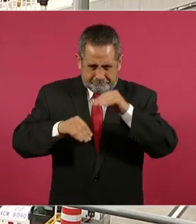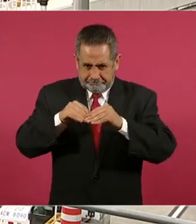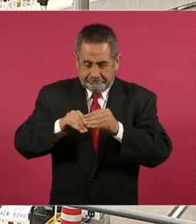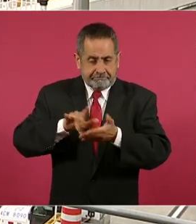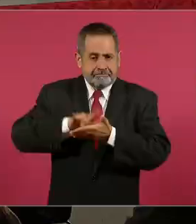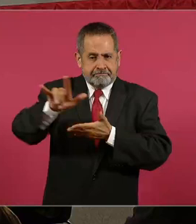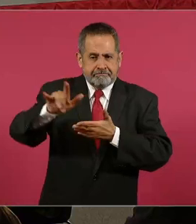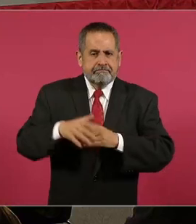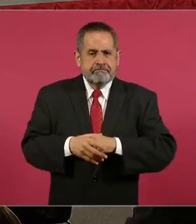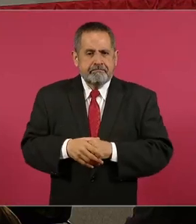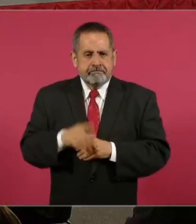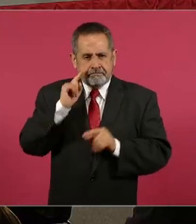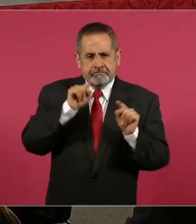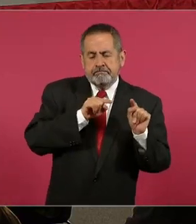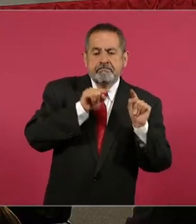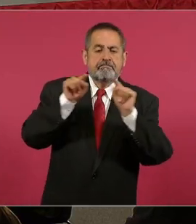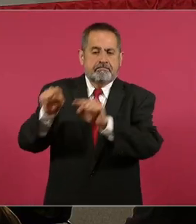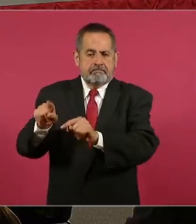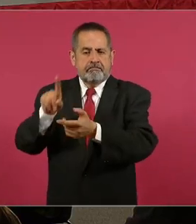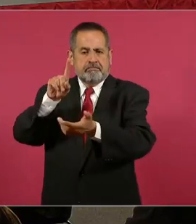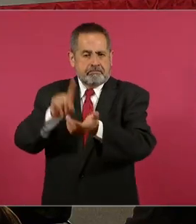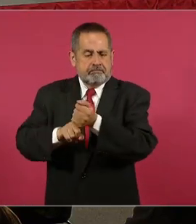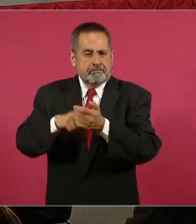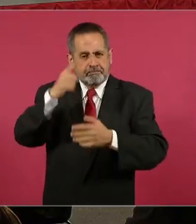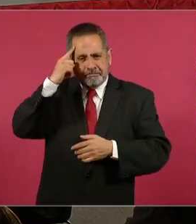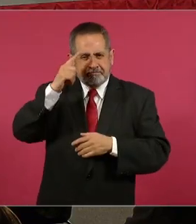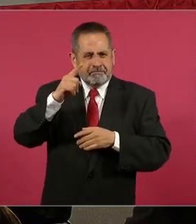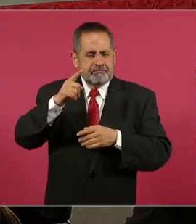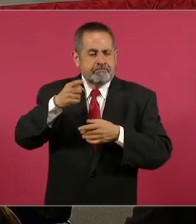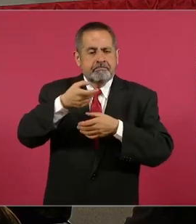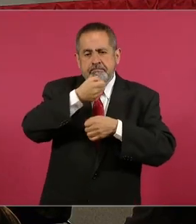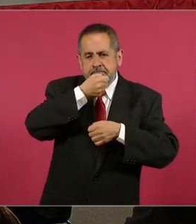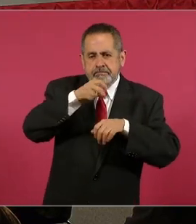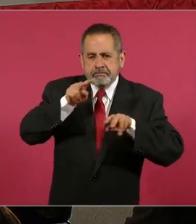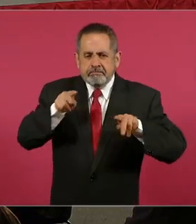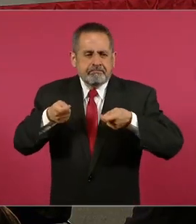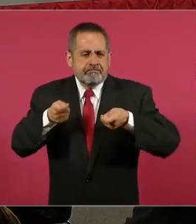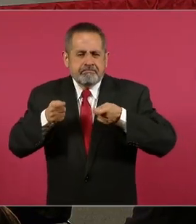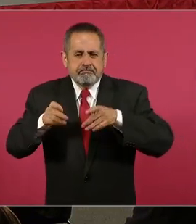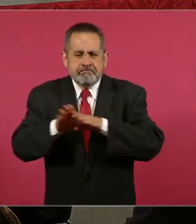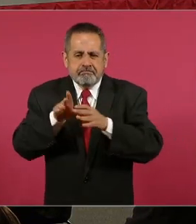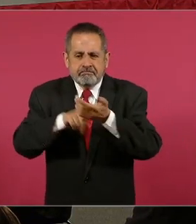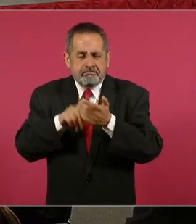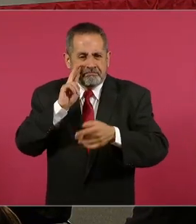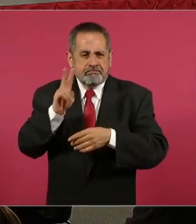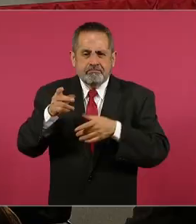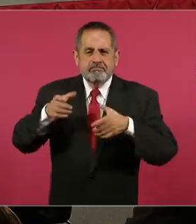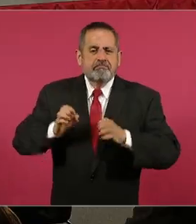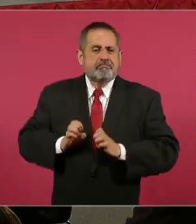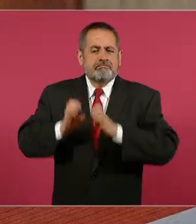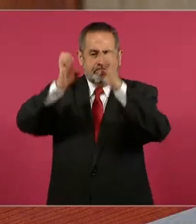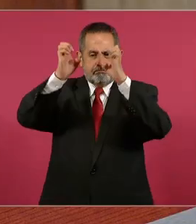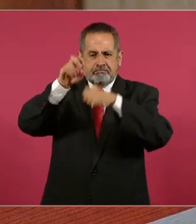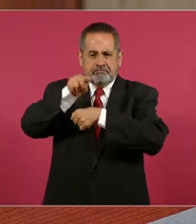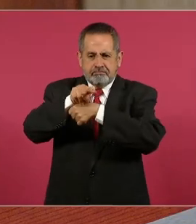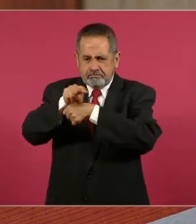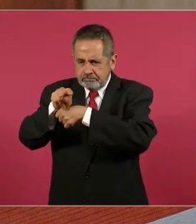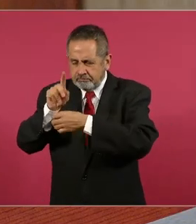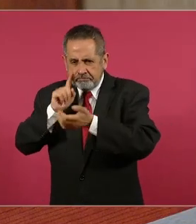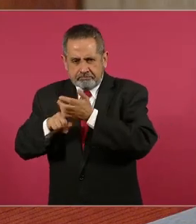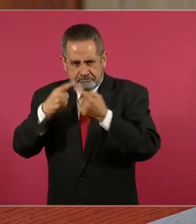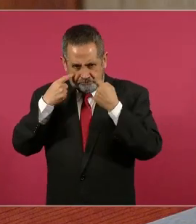despegue nos trasladaremos hacia la torre de control para presenciar este emotivo